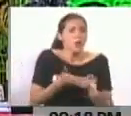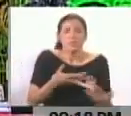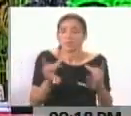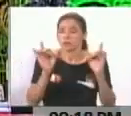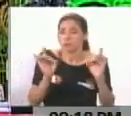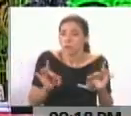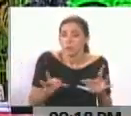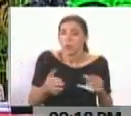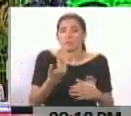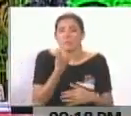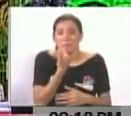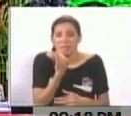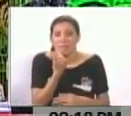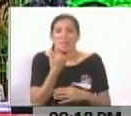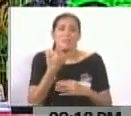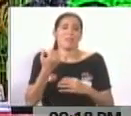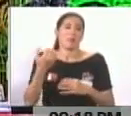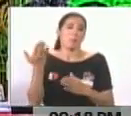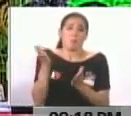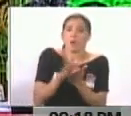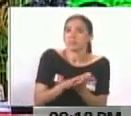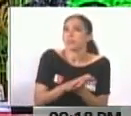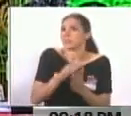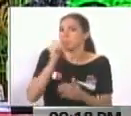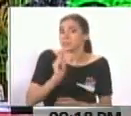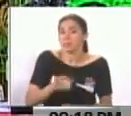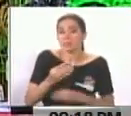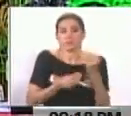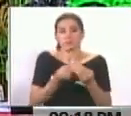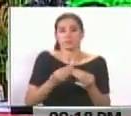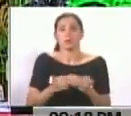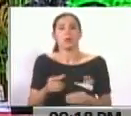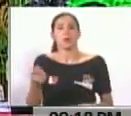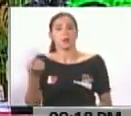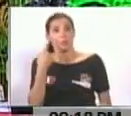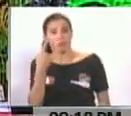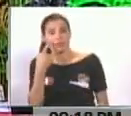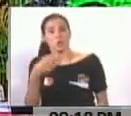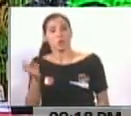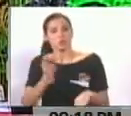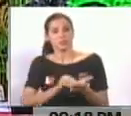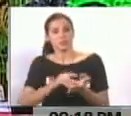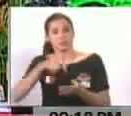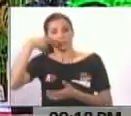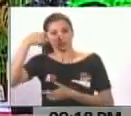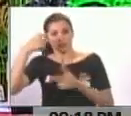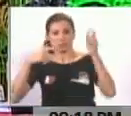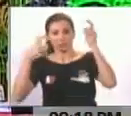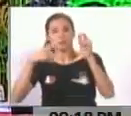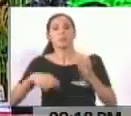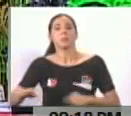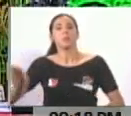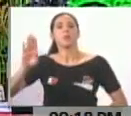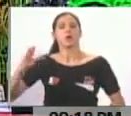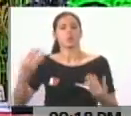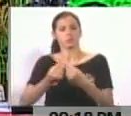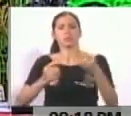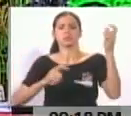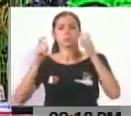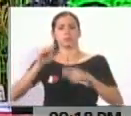Y en la situación que sea. Vamos a escuchar al comandante Hugo Chávez y vamos a jurar con Hugo Chávez aquí.